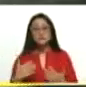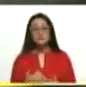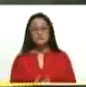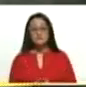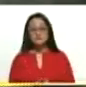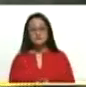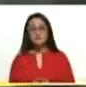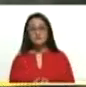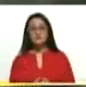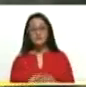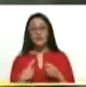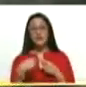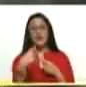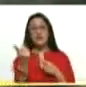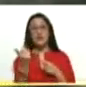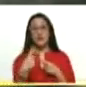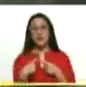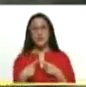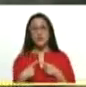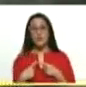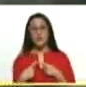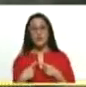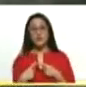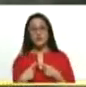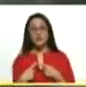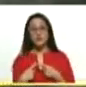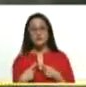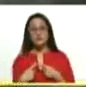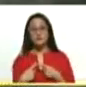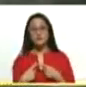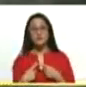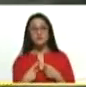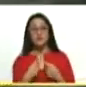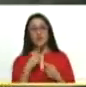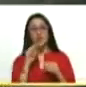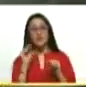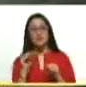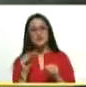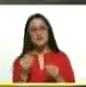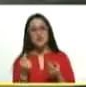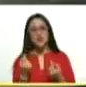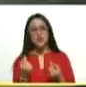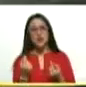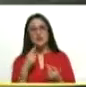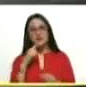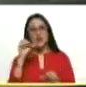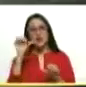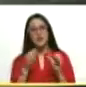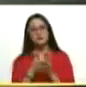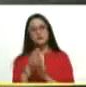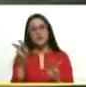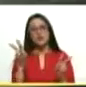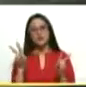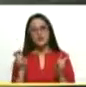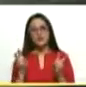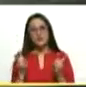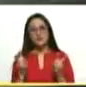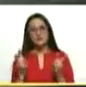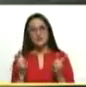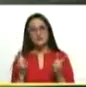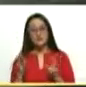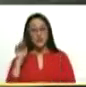Ida y vuelta. Lo dijimos cuando nadie hablaba de eso.